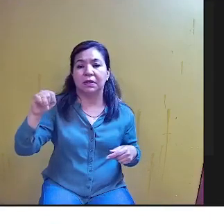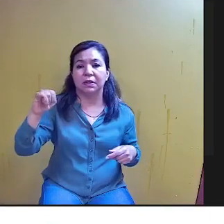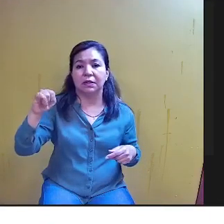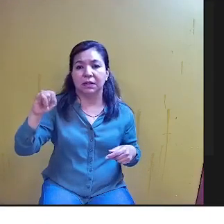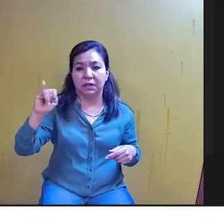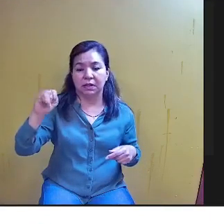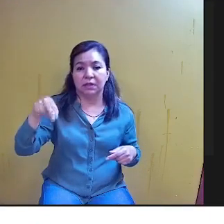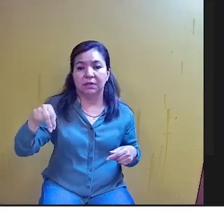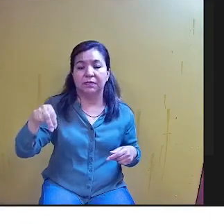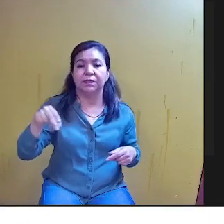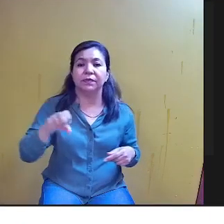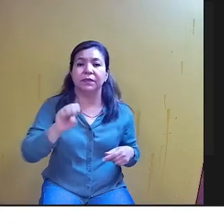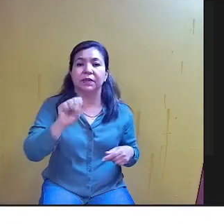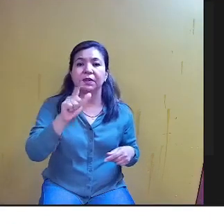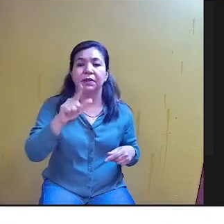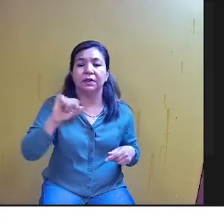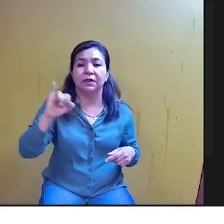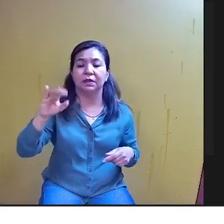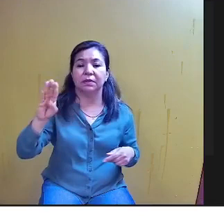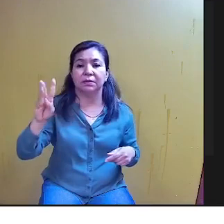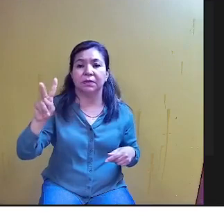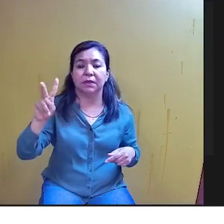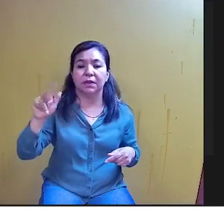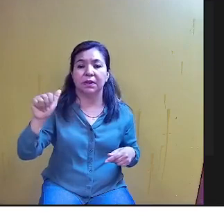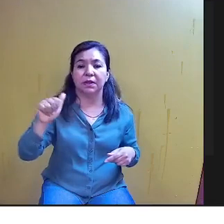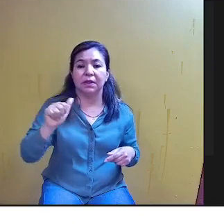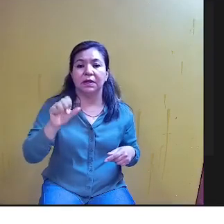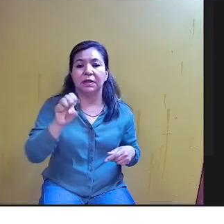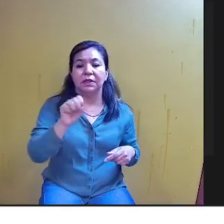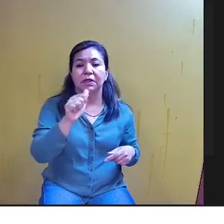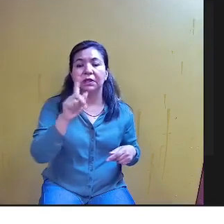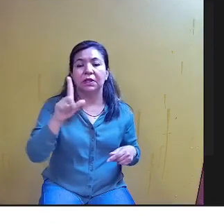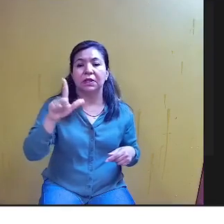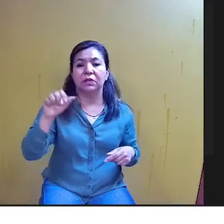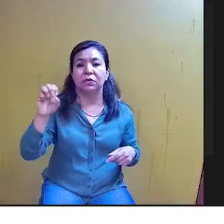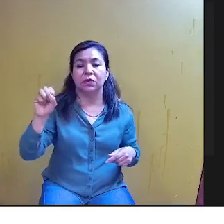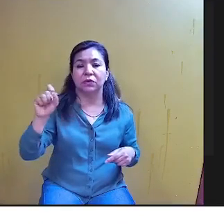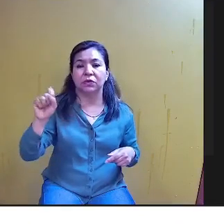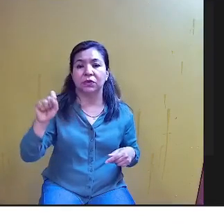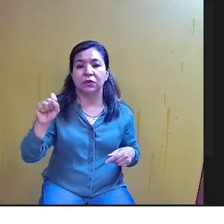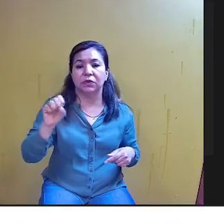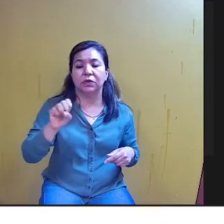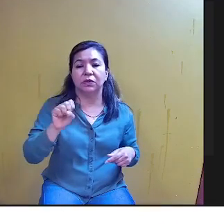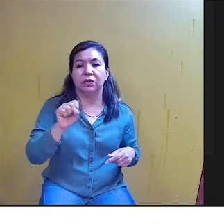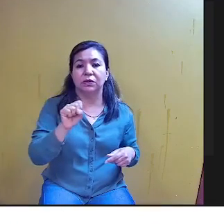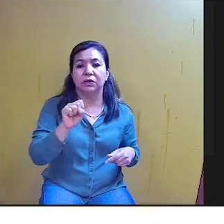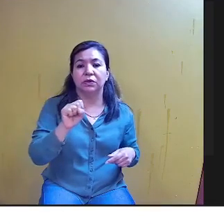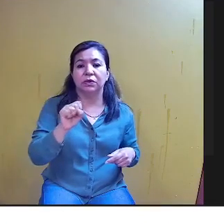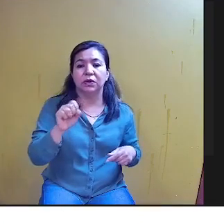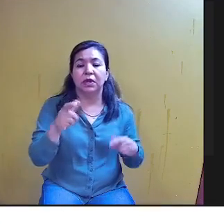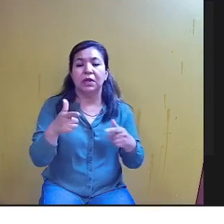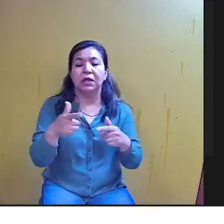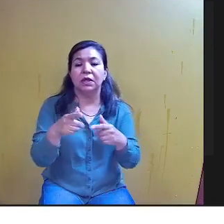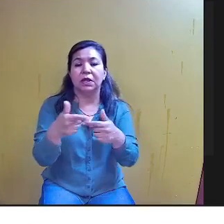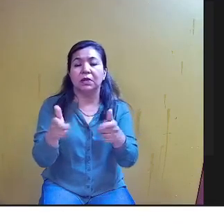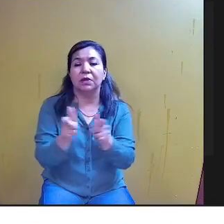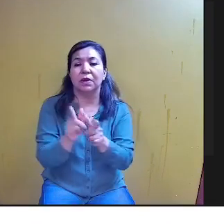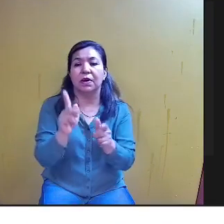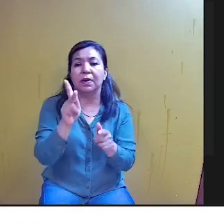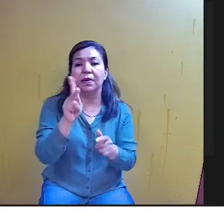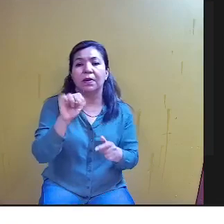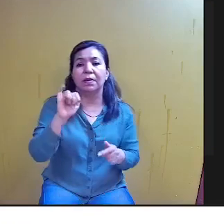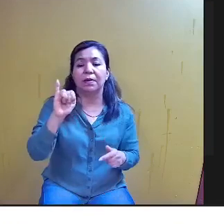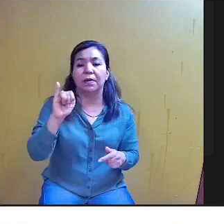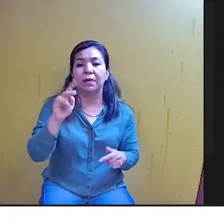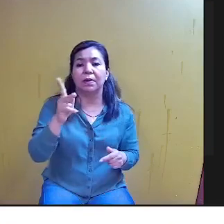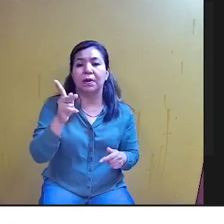Rosales, Silvia Martínez Ponce, Salustio Paulo Darío, Jazmín Solís Maya y el Partido Revolucionario Institucional,